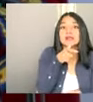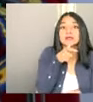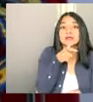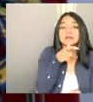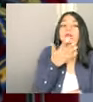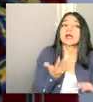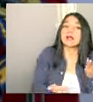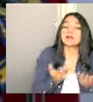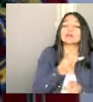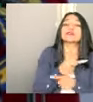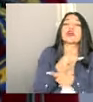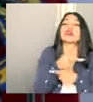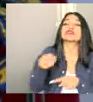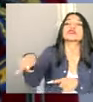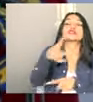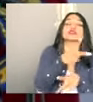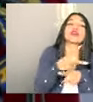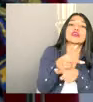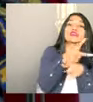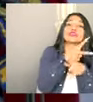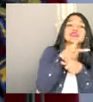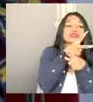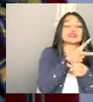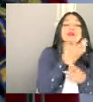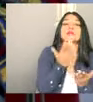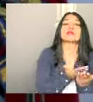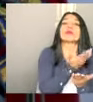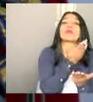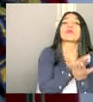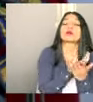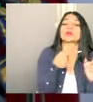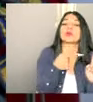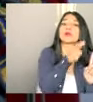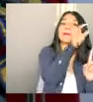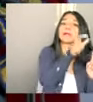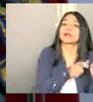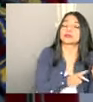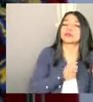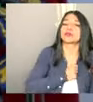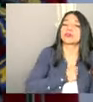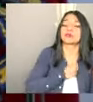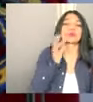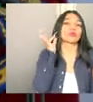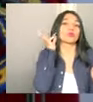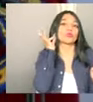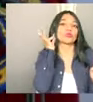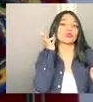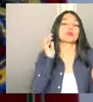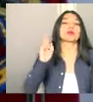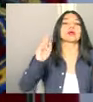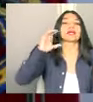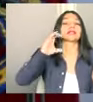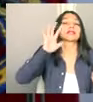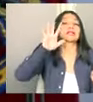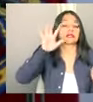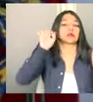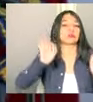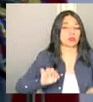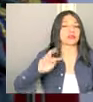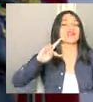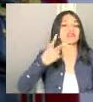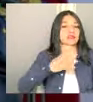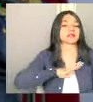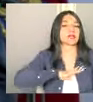al Consejo a que consideren la postulación de una persona nuestra, una mujer de nuestra bancada, para que ocupe la